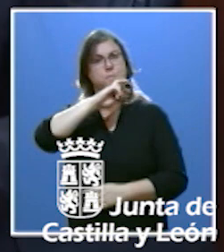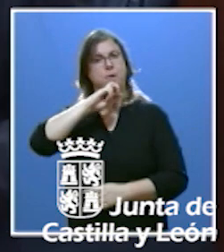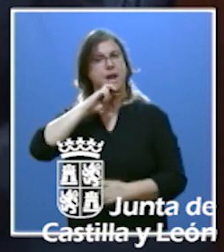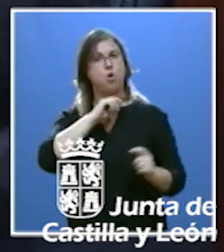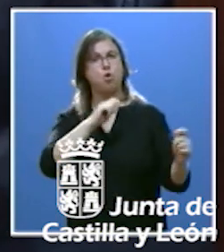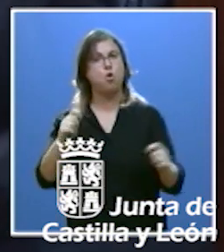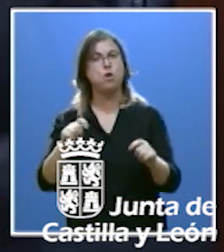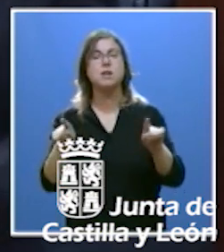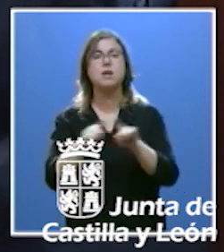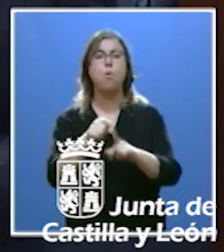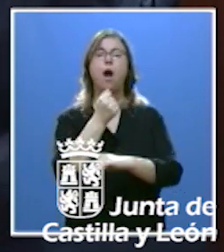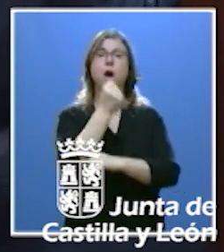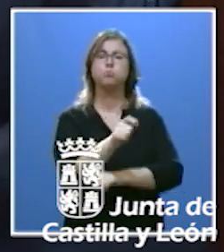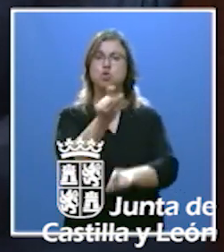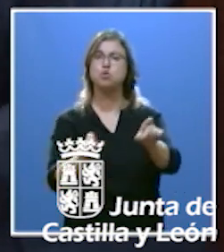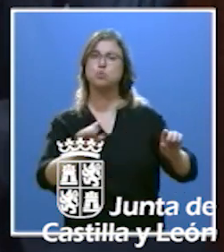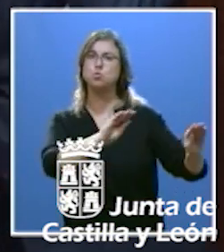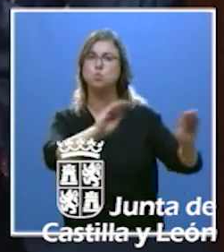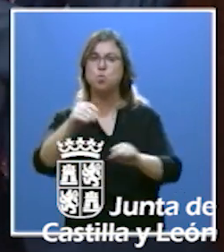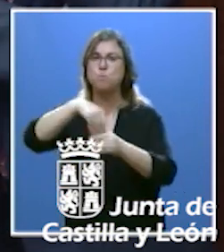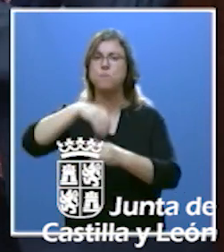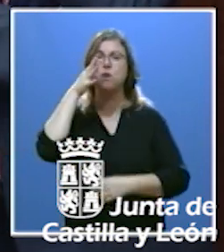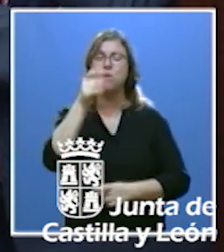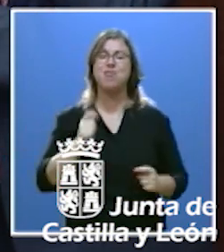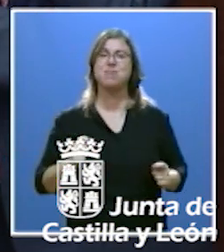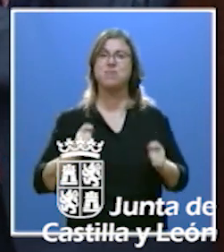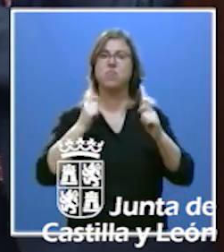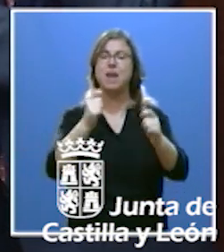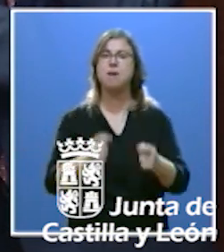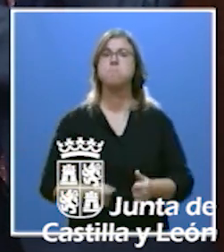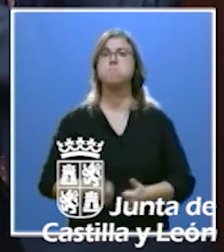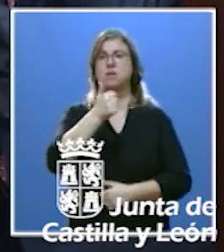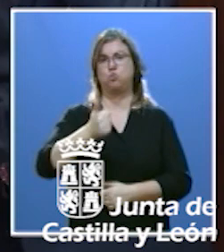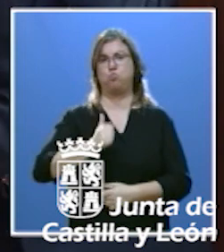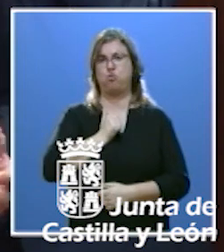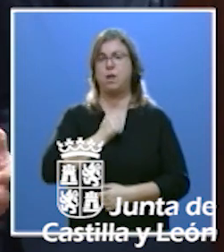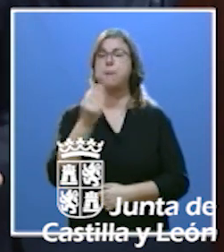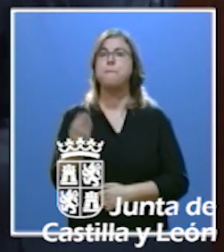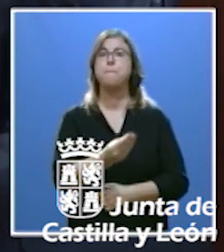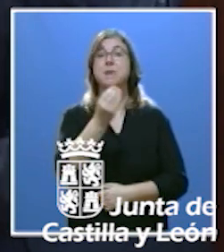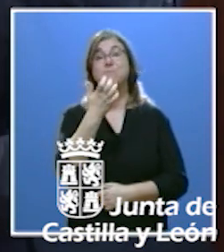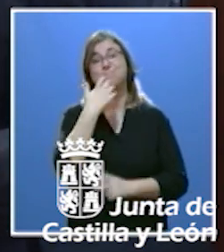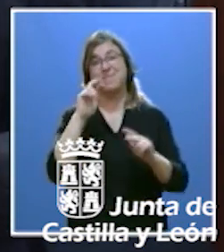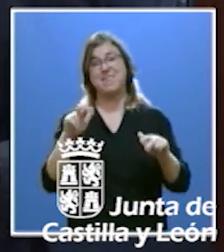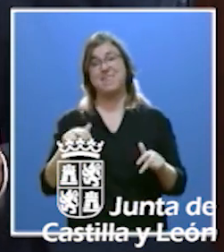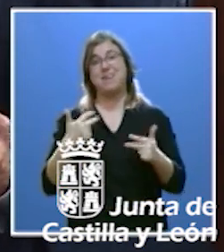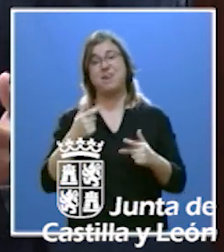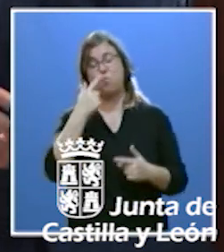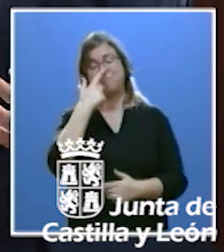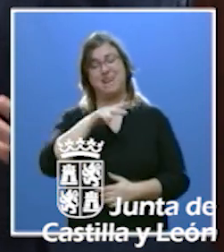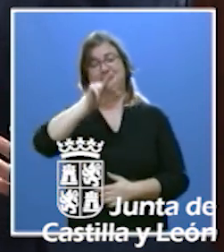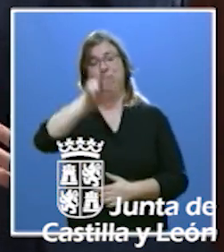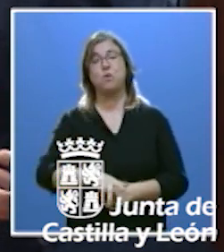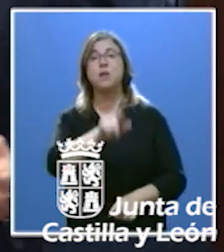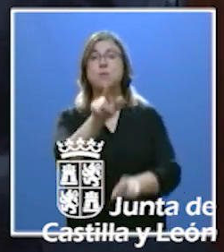valor a sus gentes, facilitándoles más y mejores oportunidades. Y si me permiten, hacer un reconocimiento a